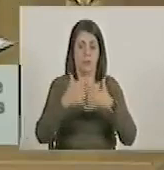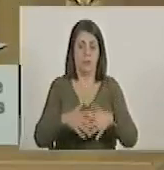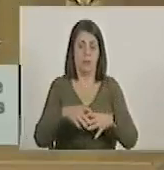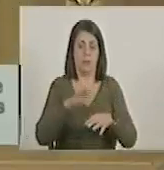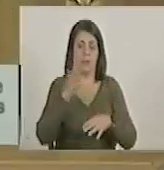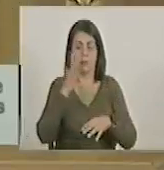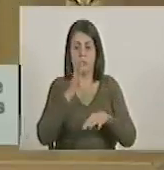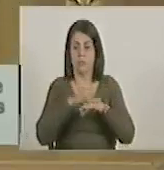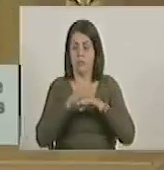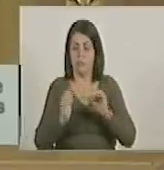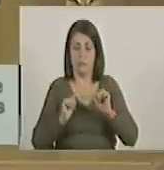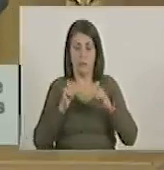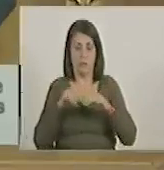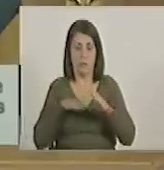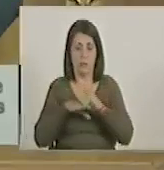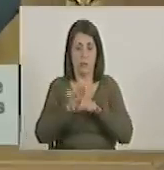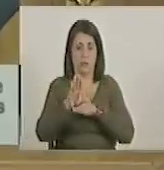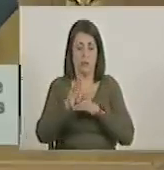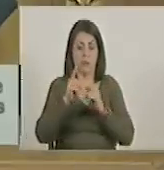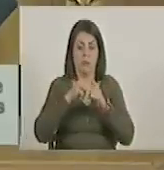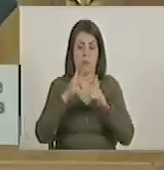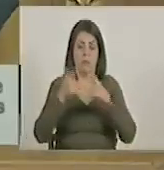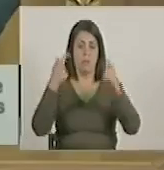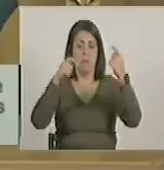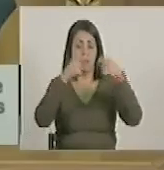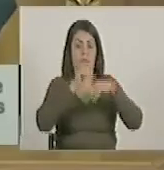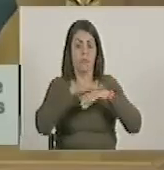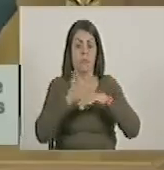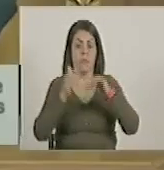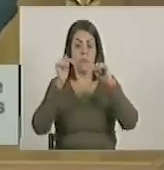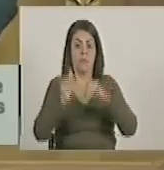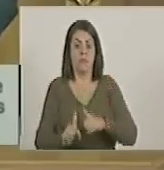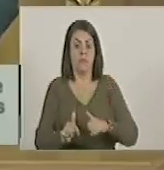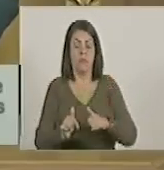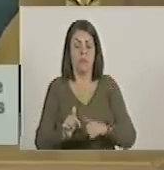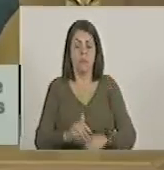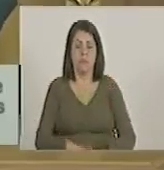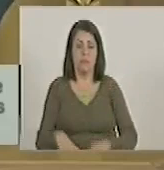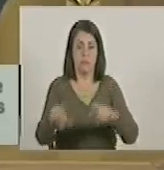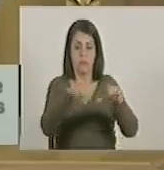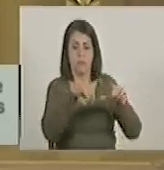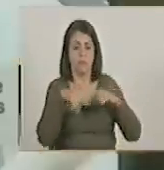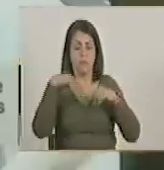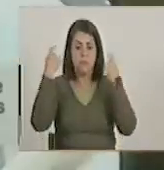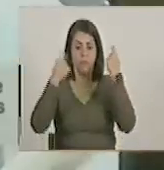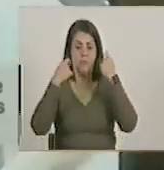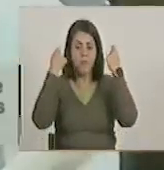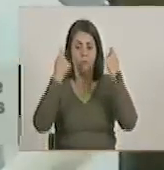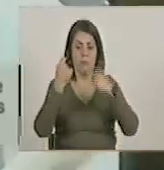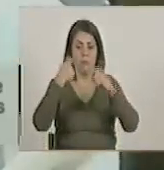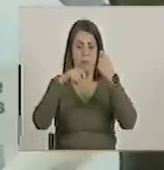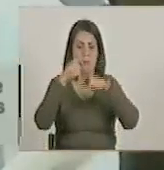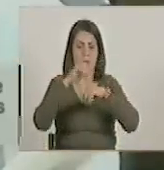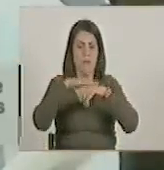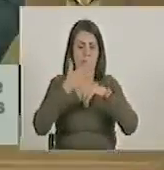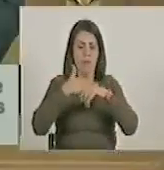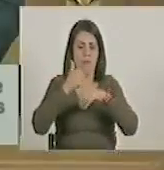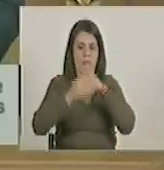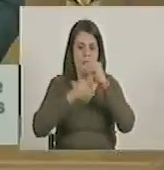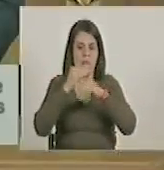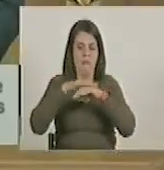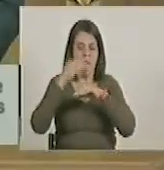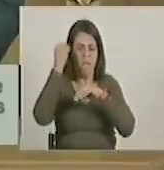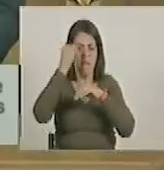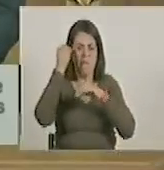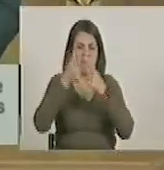y medianas a encaminarse por la vía de las exportaciones. Y finalmente una agencia de promoción de exportaciones, que nosotros pensamos que puede